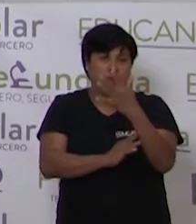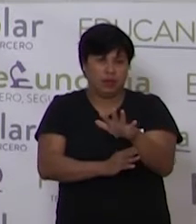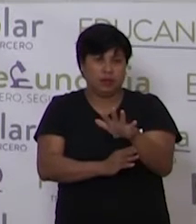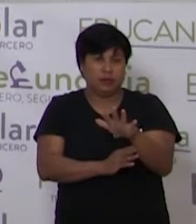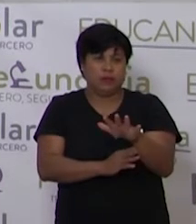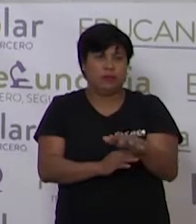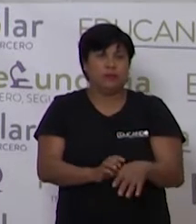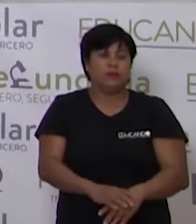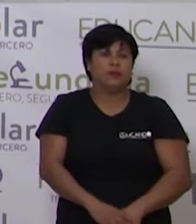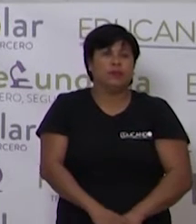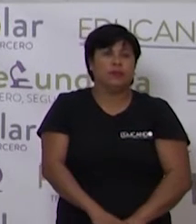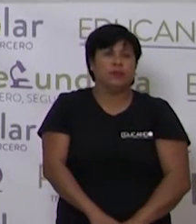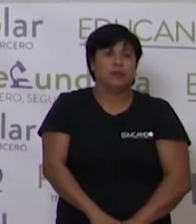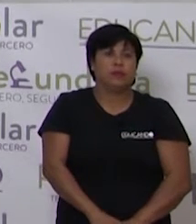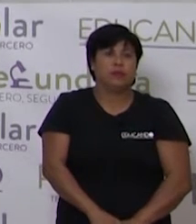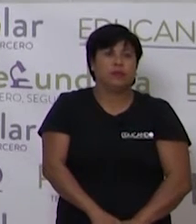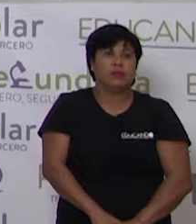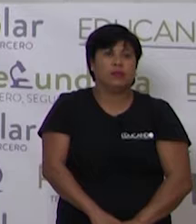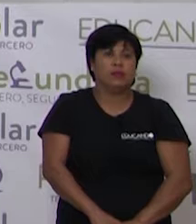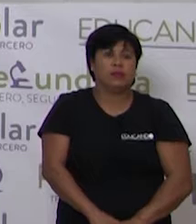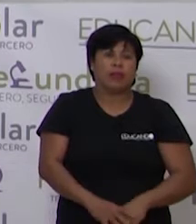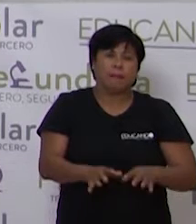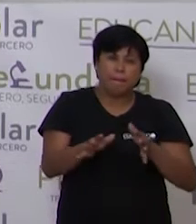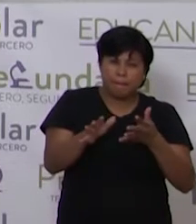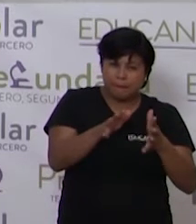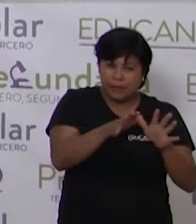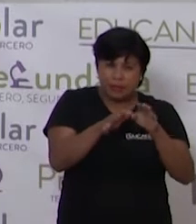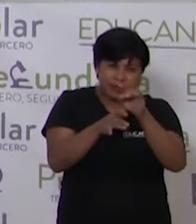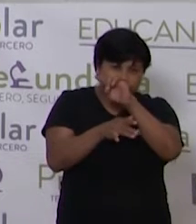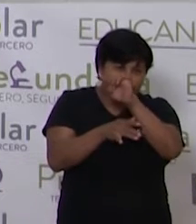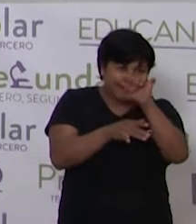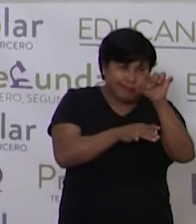10. Más o menos por aquí.